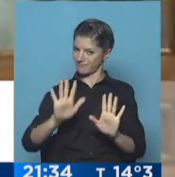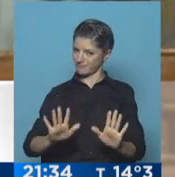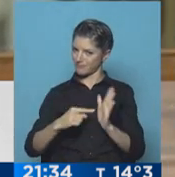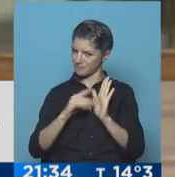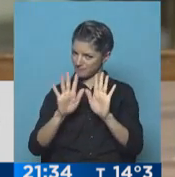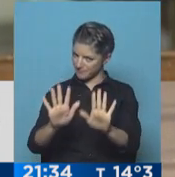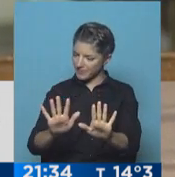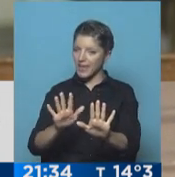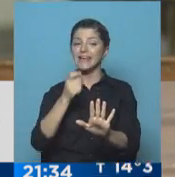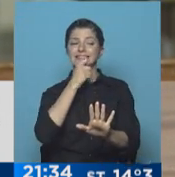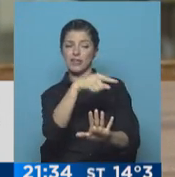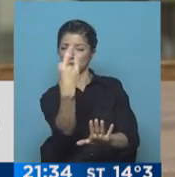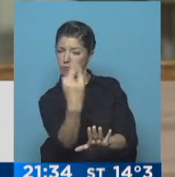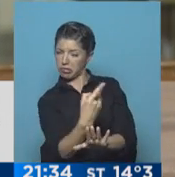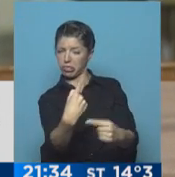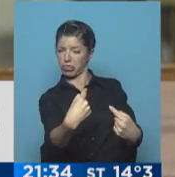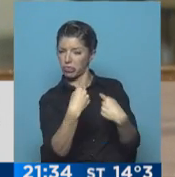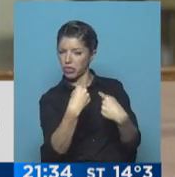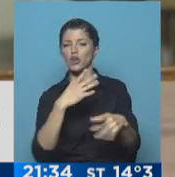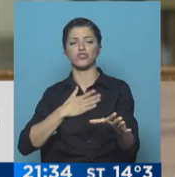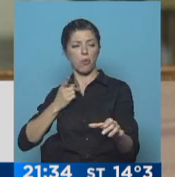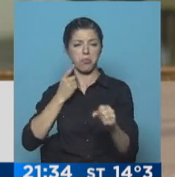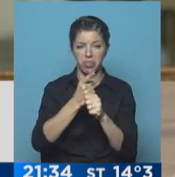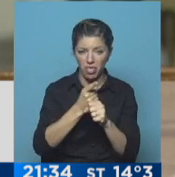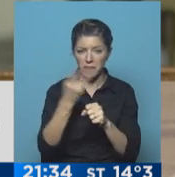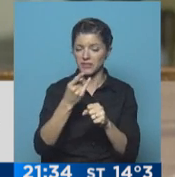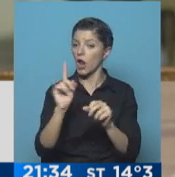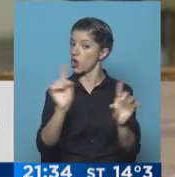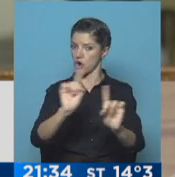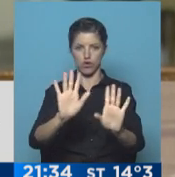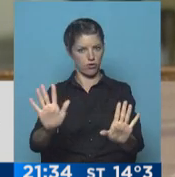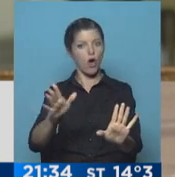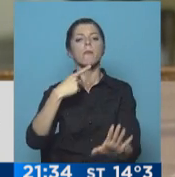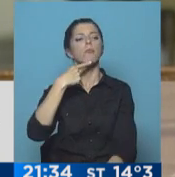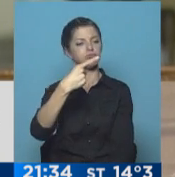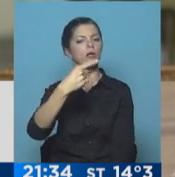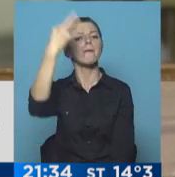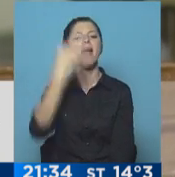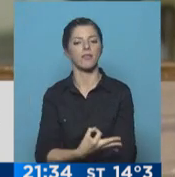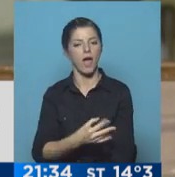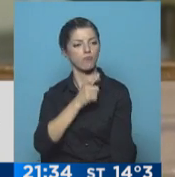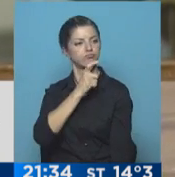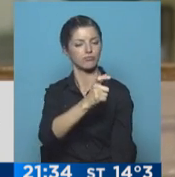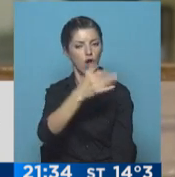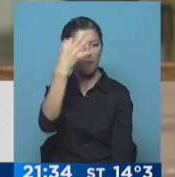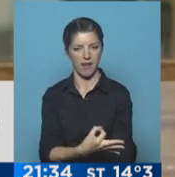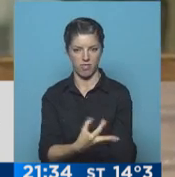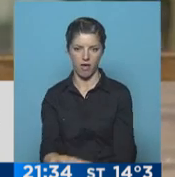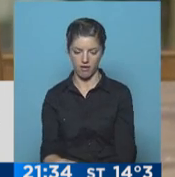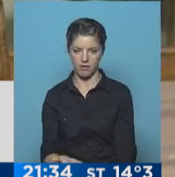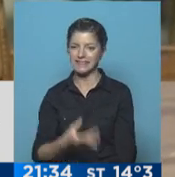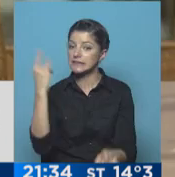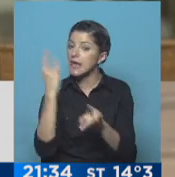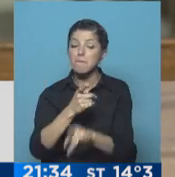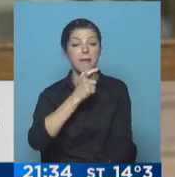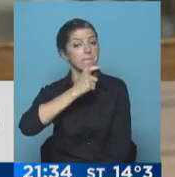ante el agravio y la mentira no vamos a contestar con otra mentira y con otro agravio, sino con la verdad. Siempre con la verdad,